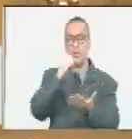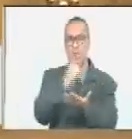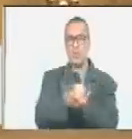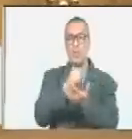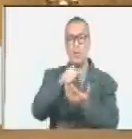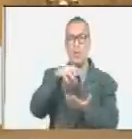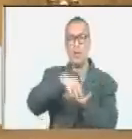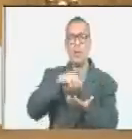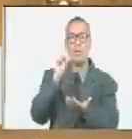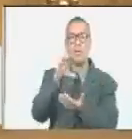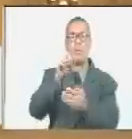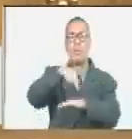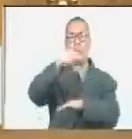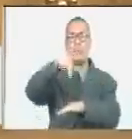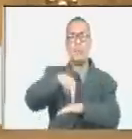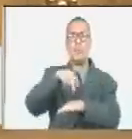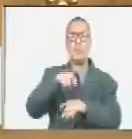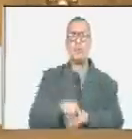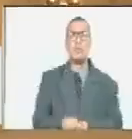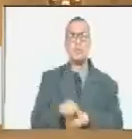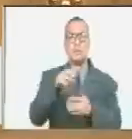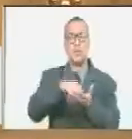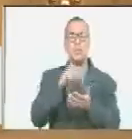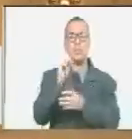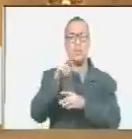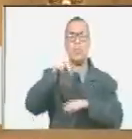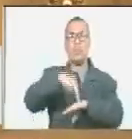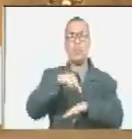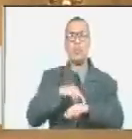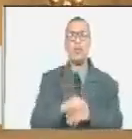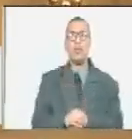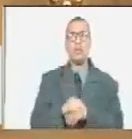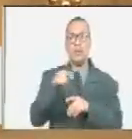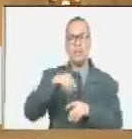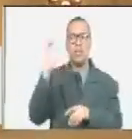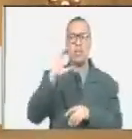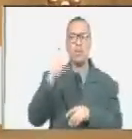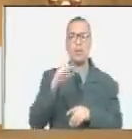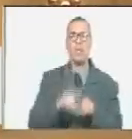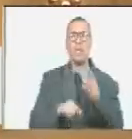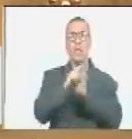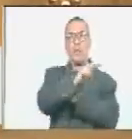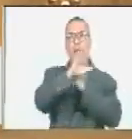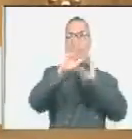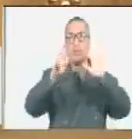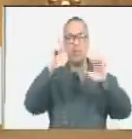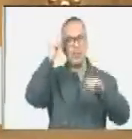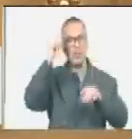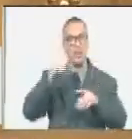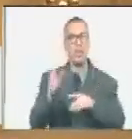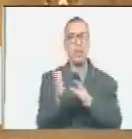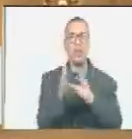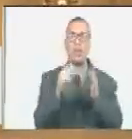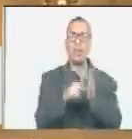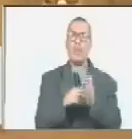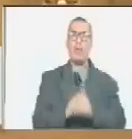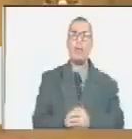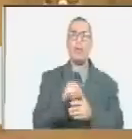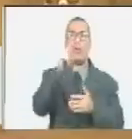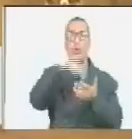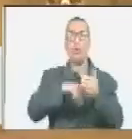en el Palacio Federal Legislativo, sede de la Asamblea Nacional en Caracas, a los 27 días del mes de abril